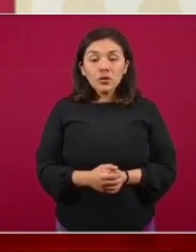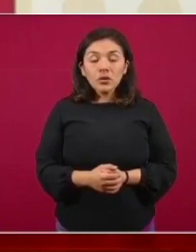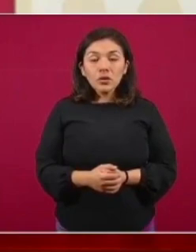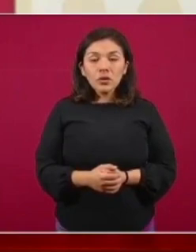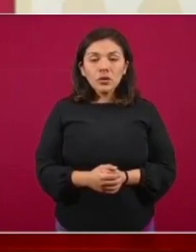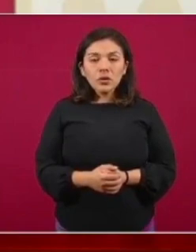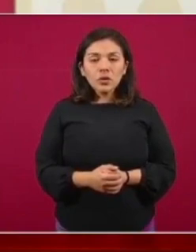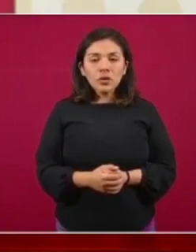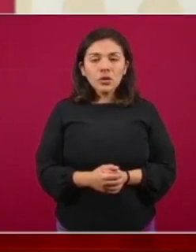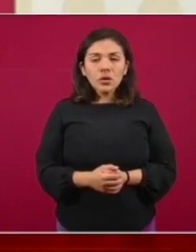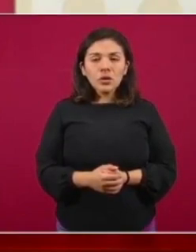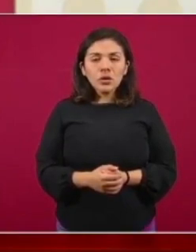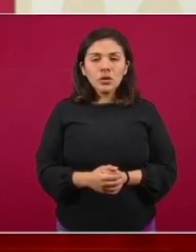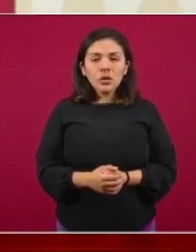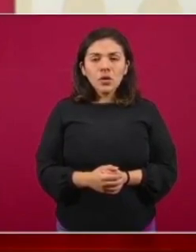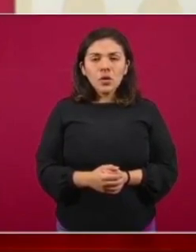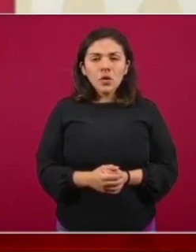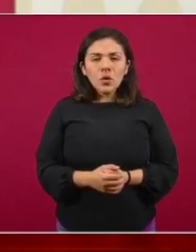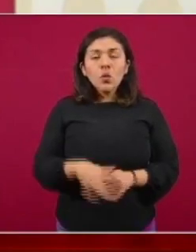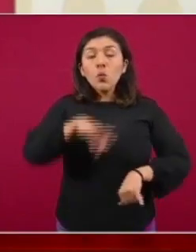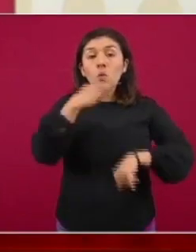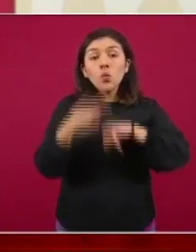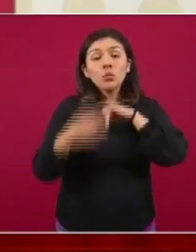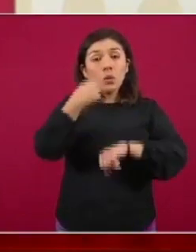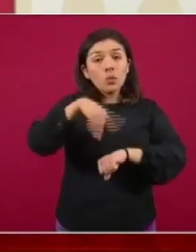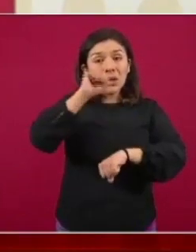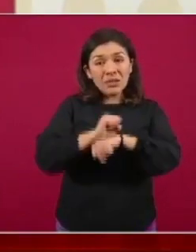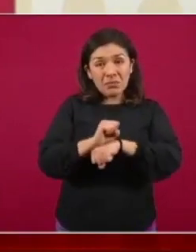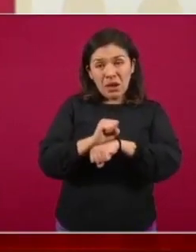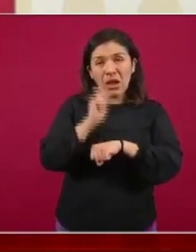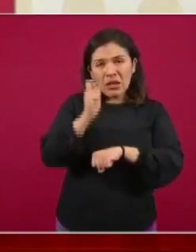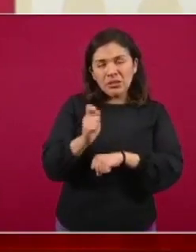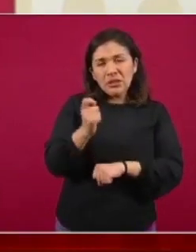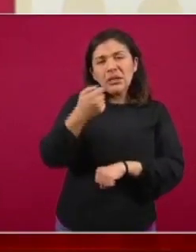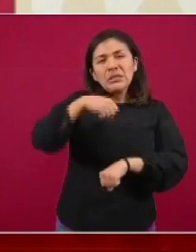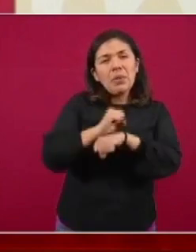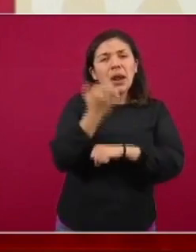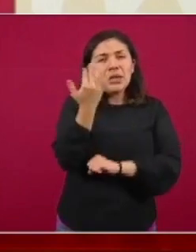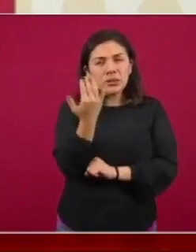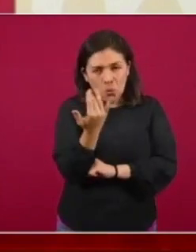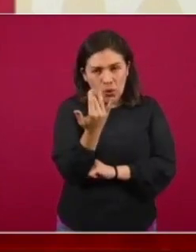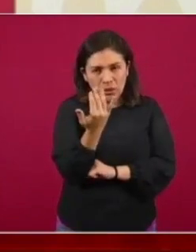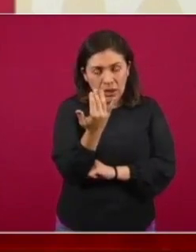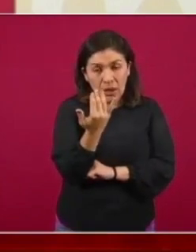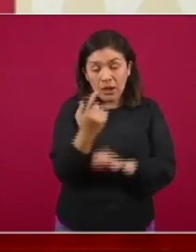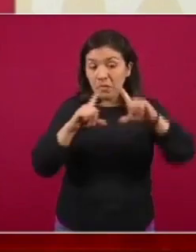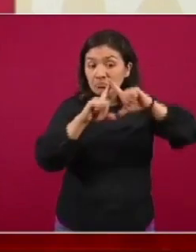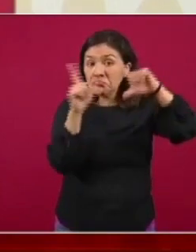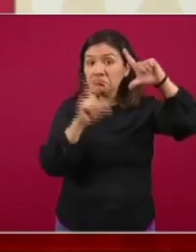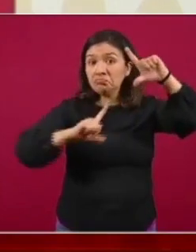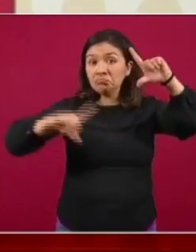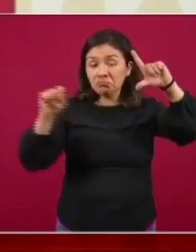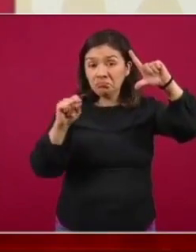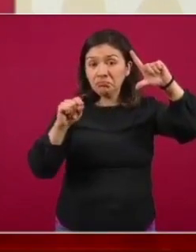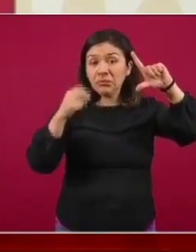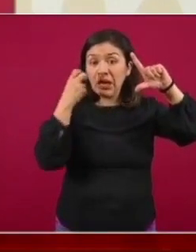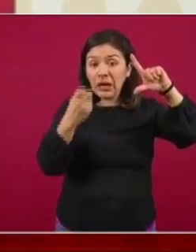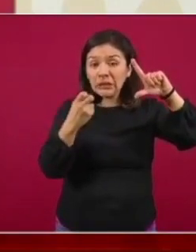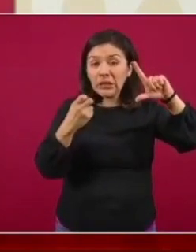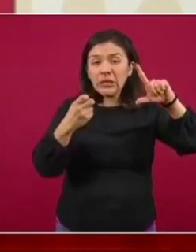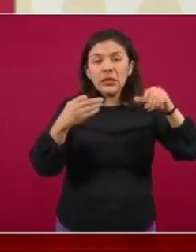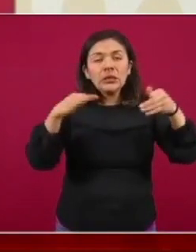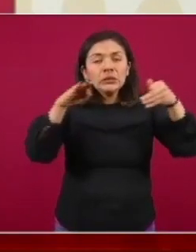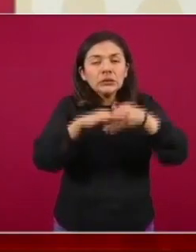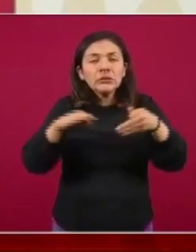la diferencia en la última semana. En la semana 50 a nivel nacional, el promedio